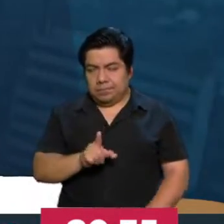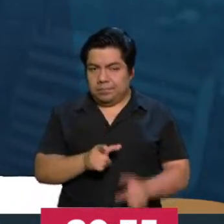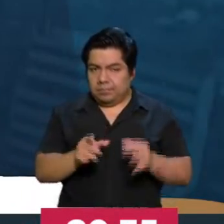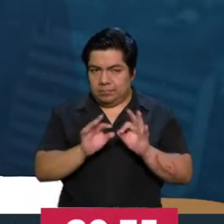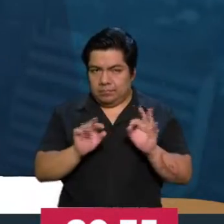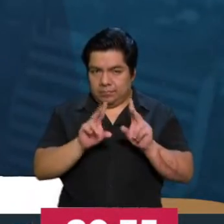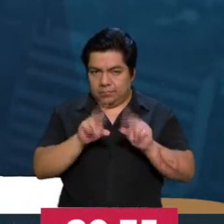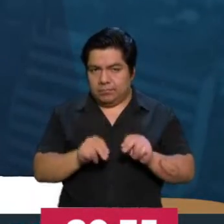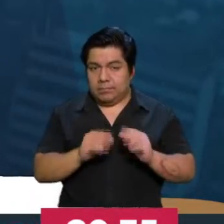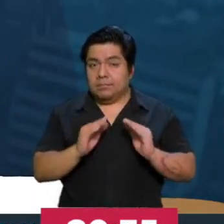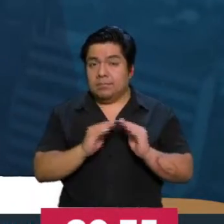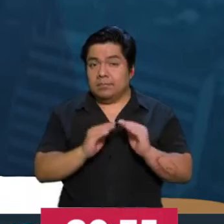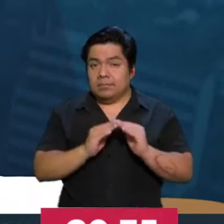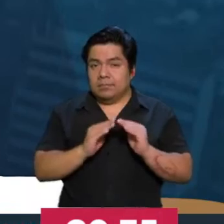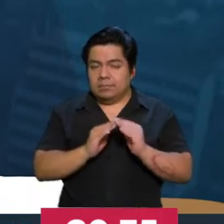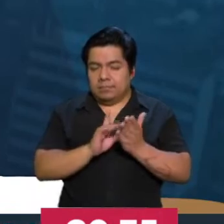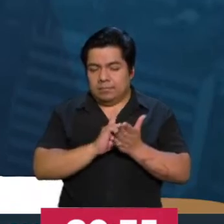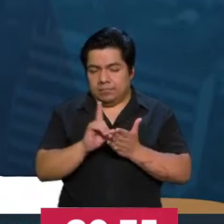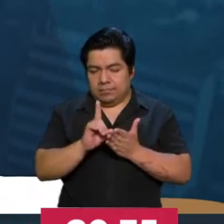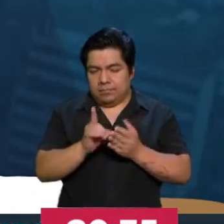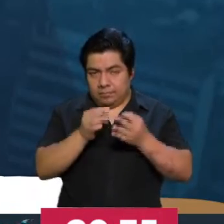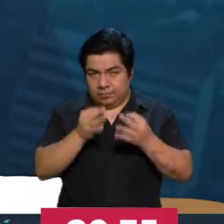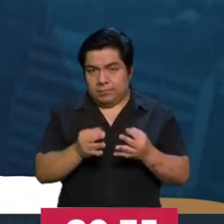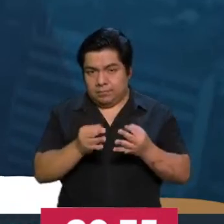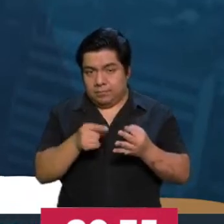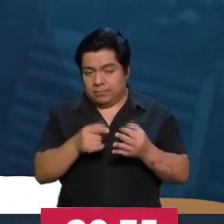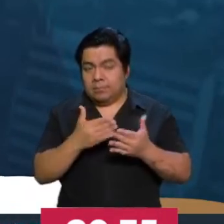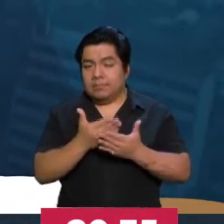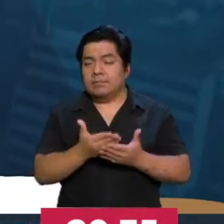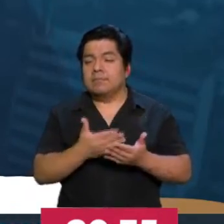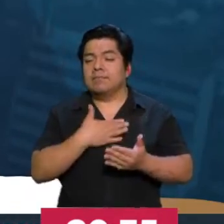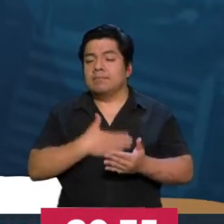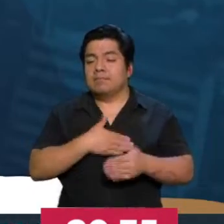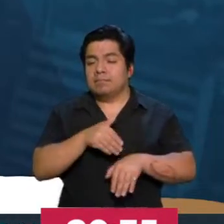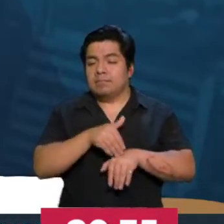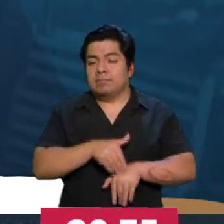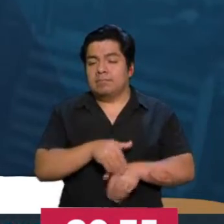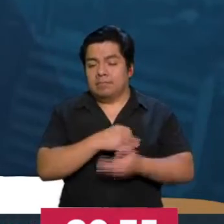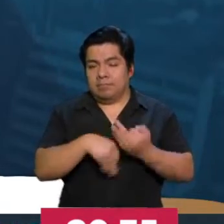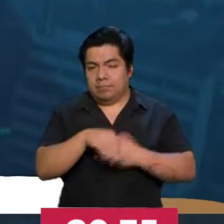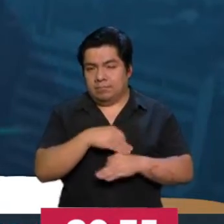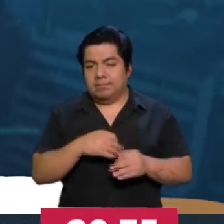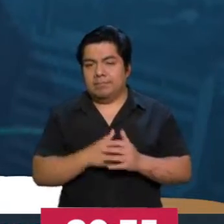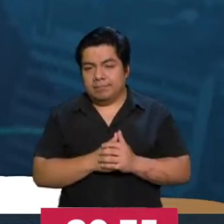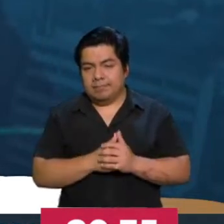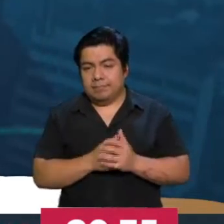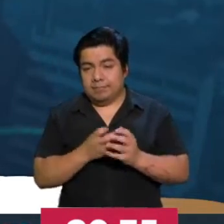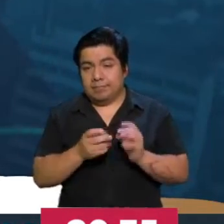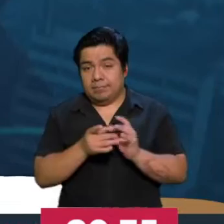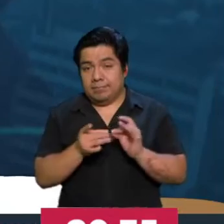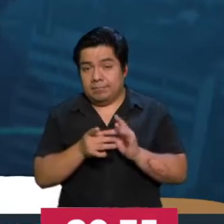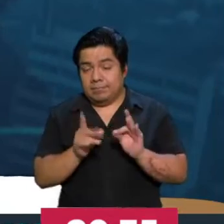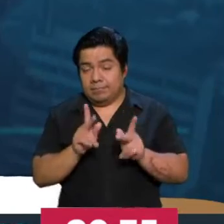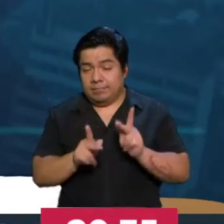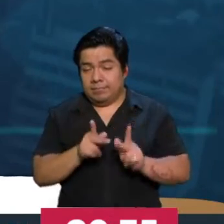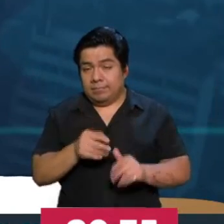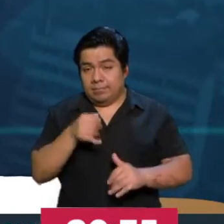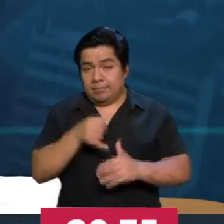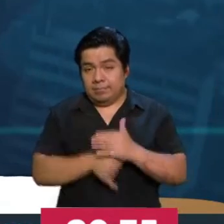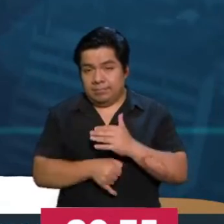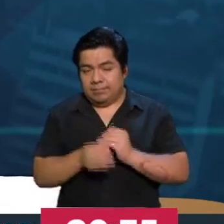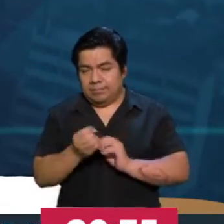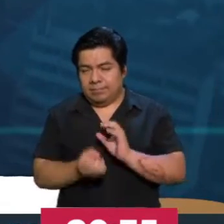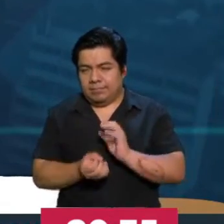que no, que la vivienda es un derecho y por eso se tiene que garantizar para todas y todos los capitalinos. Y para platicar más acerca de esta